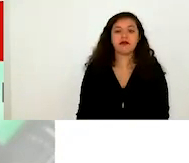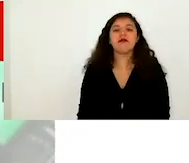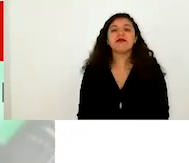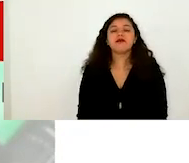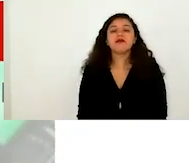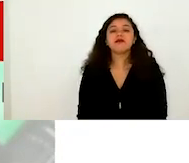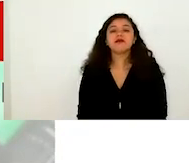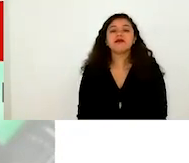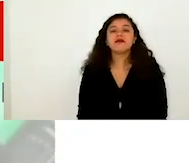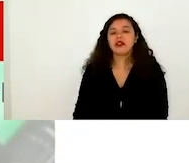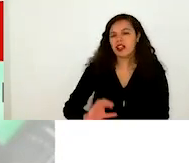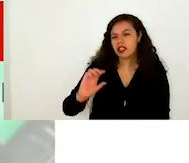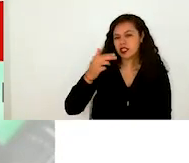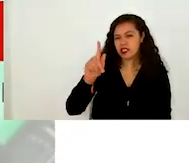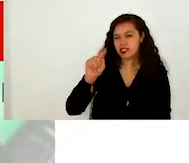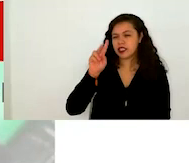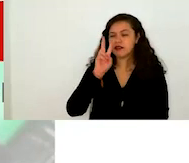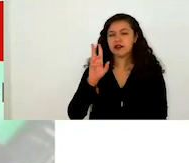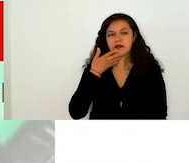está llegando el chat perfecto